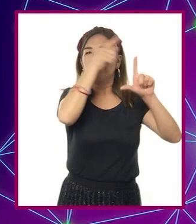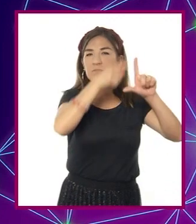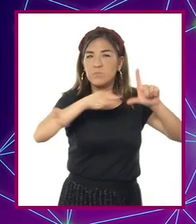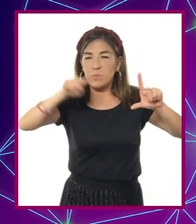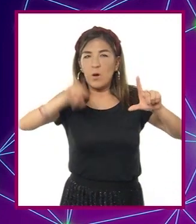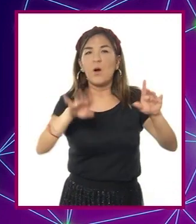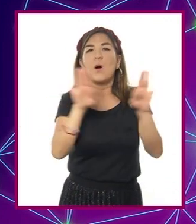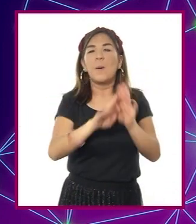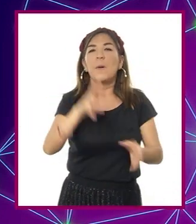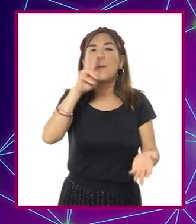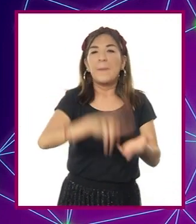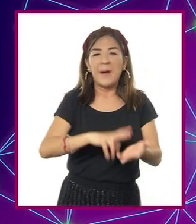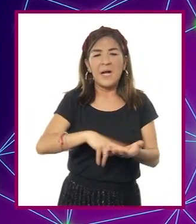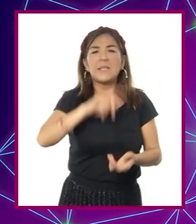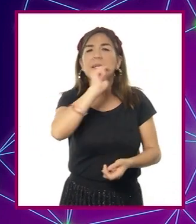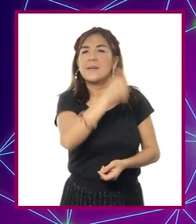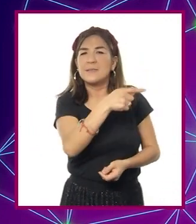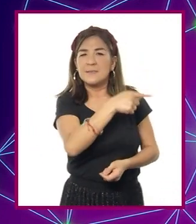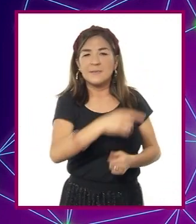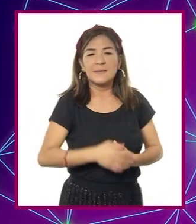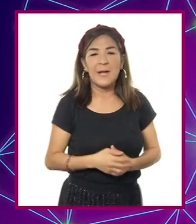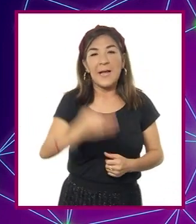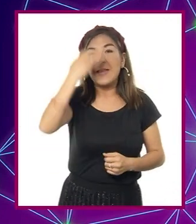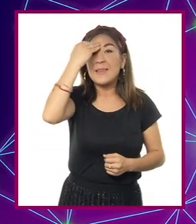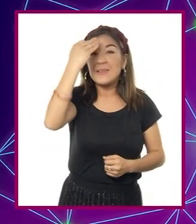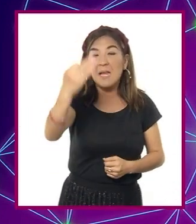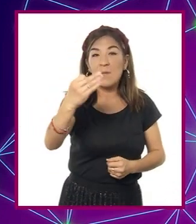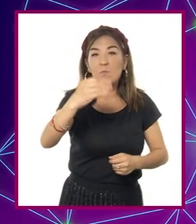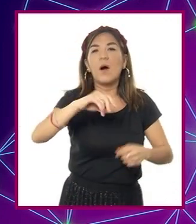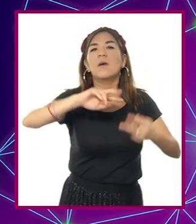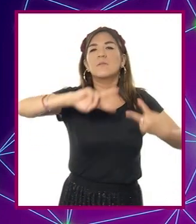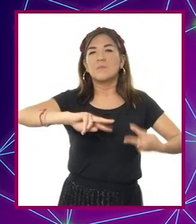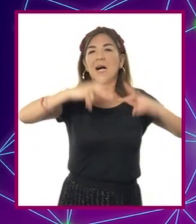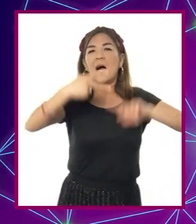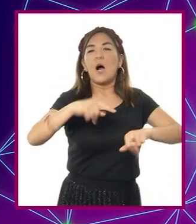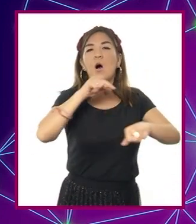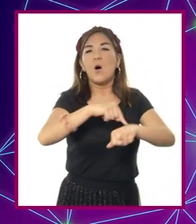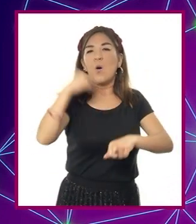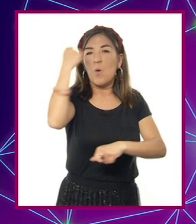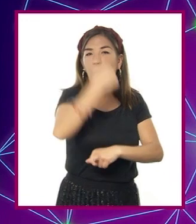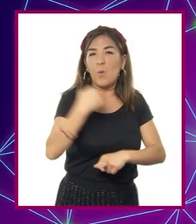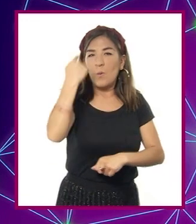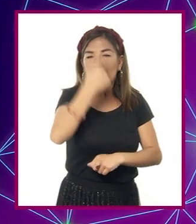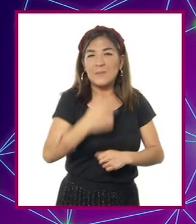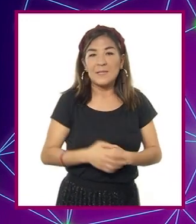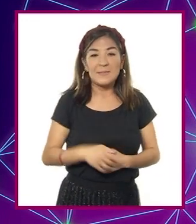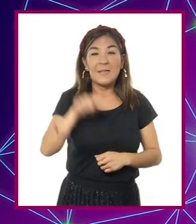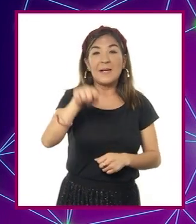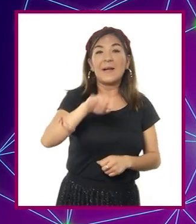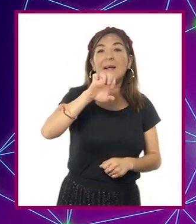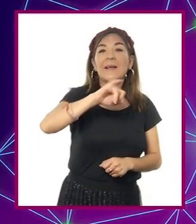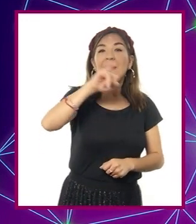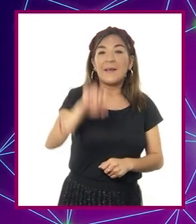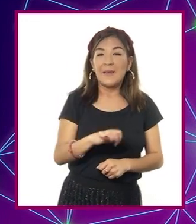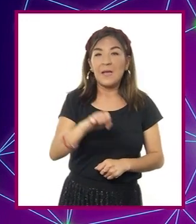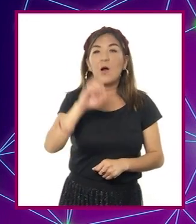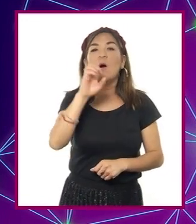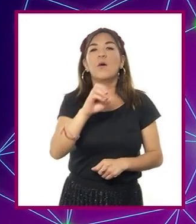abscisas, hemos representado el tiempo en horas y en el eje de las